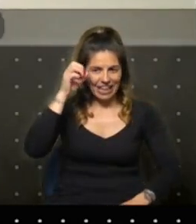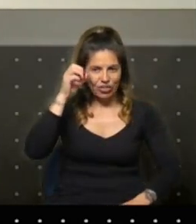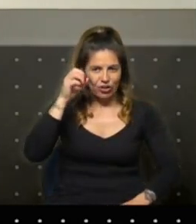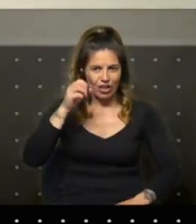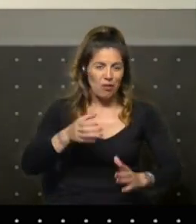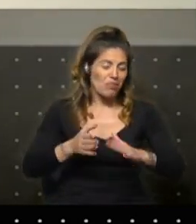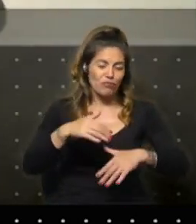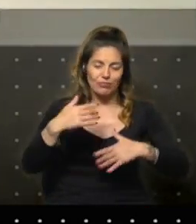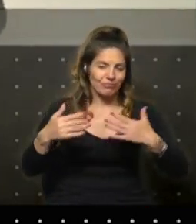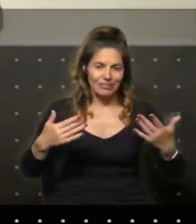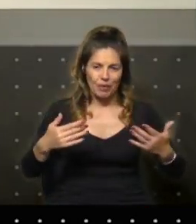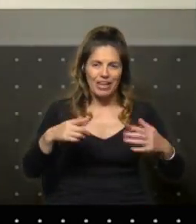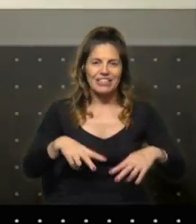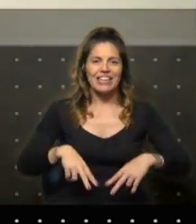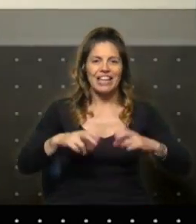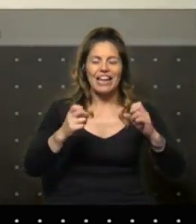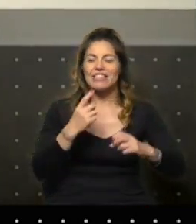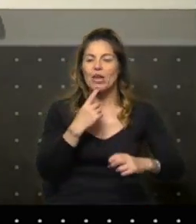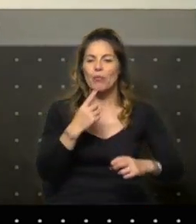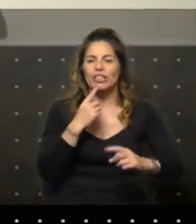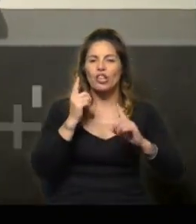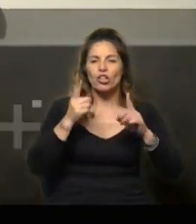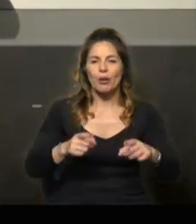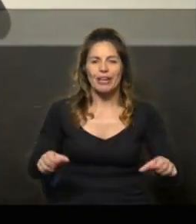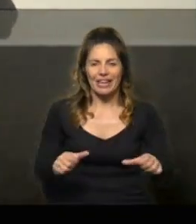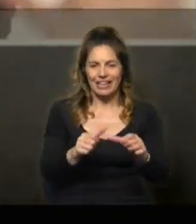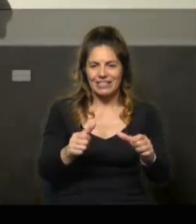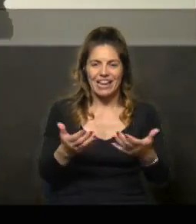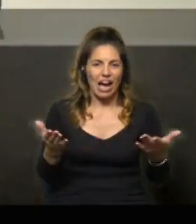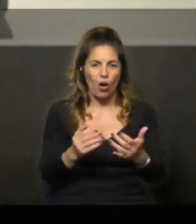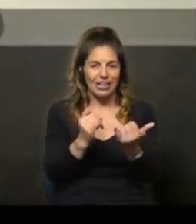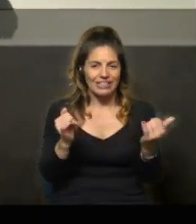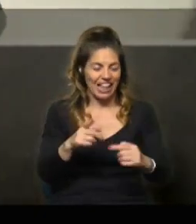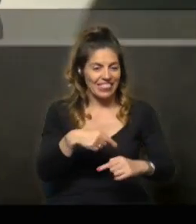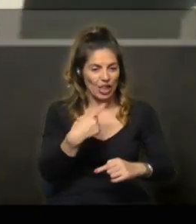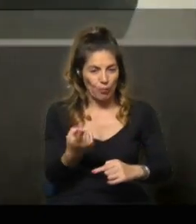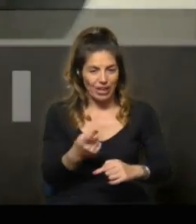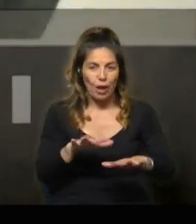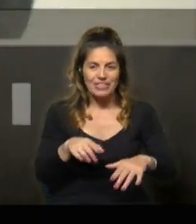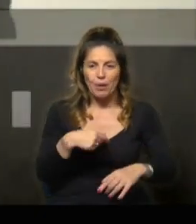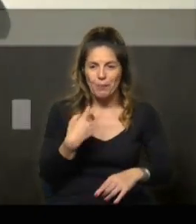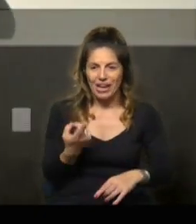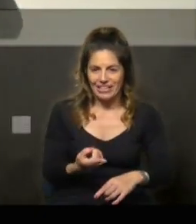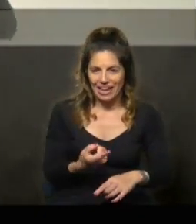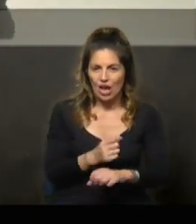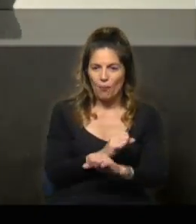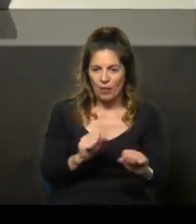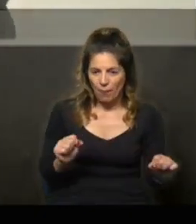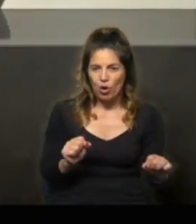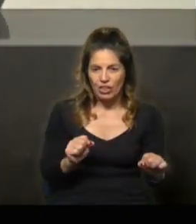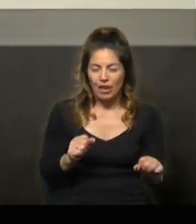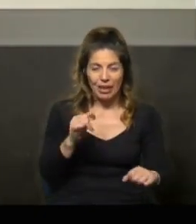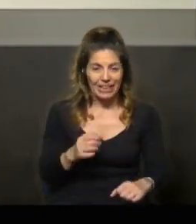un poco por la rama porque este es el análisis político que también hay que hacer ahora es el día después qué va a pasar mañana va a poder va a tener